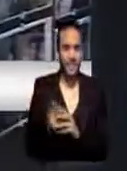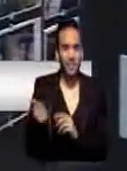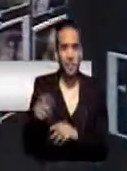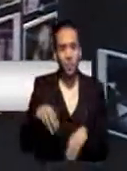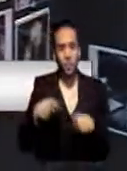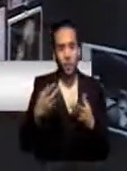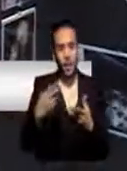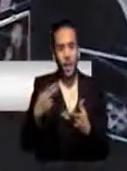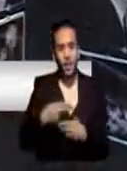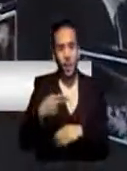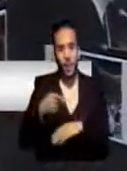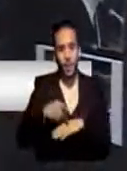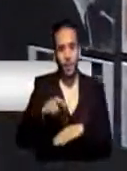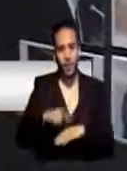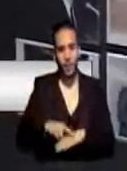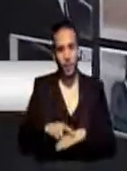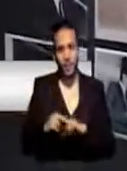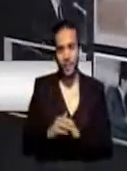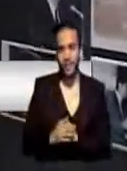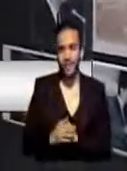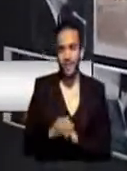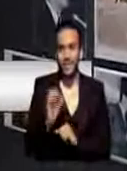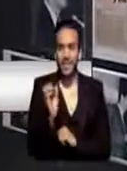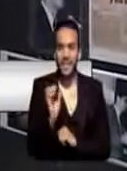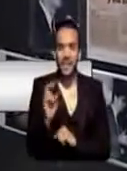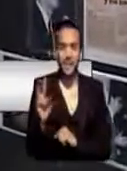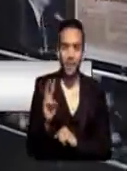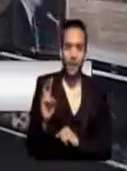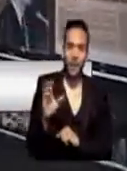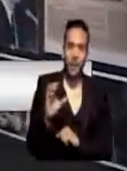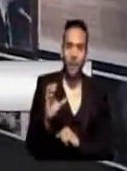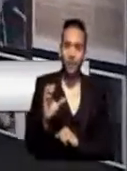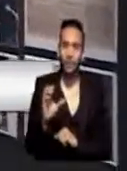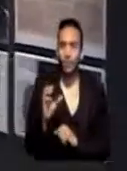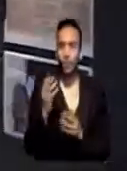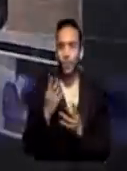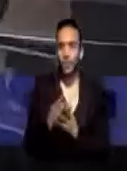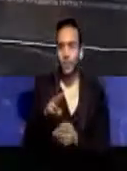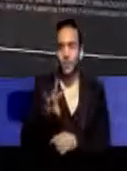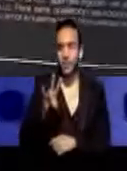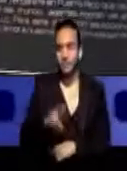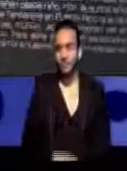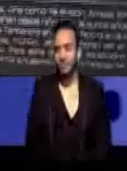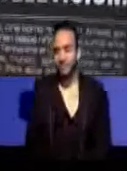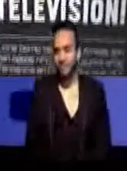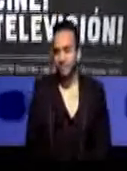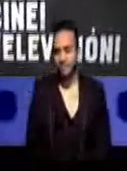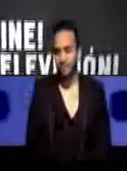historia de un país. Silvia Verónica Camacho, Noticias 24/7.